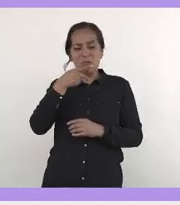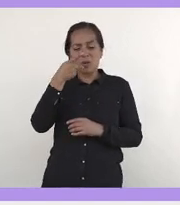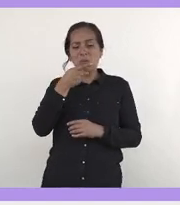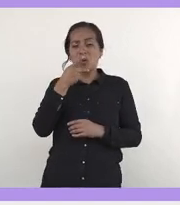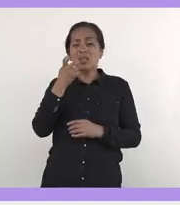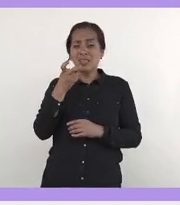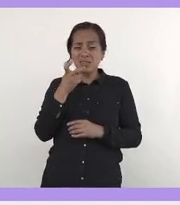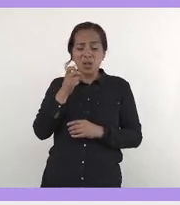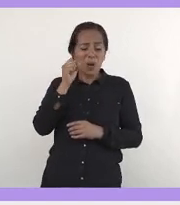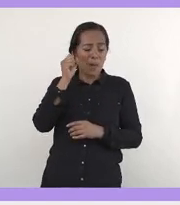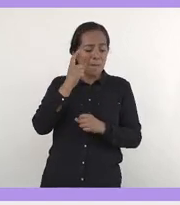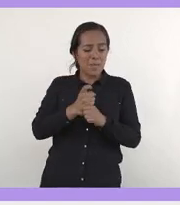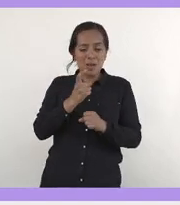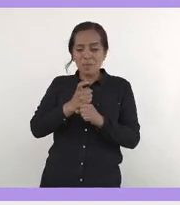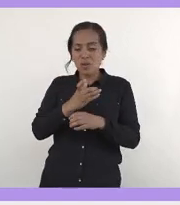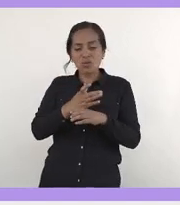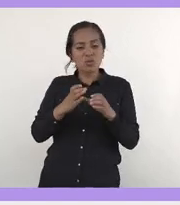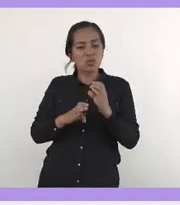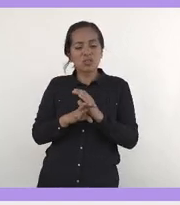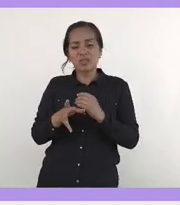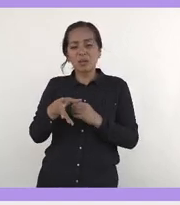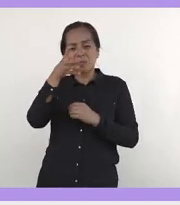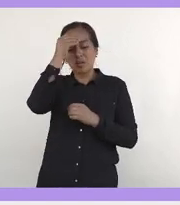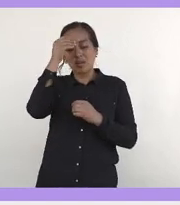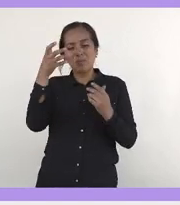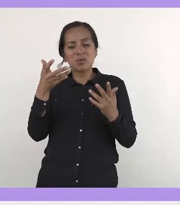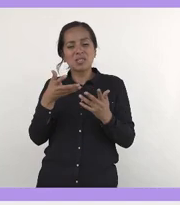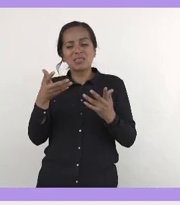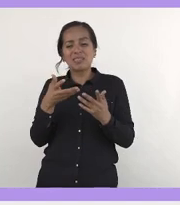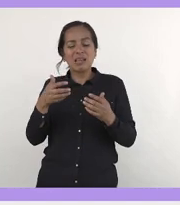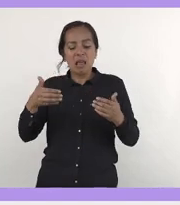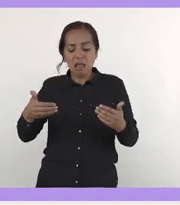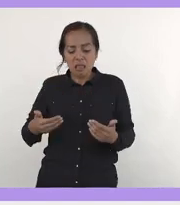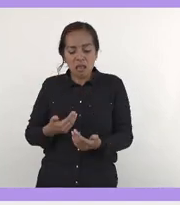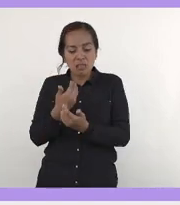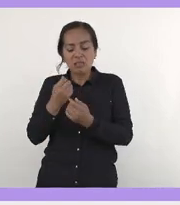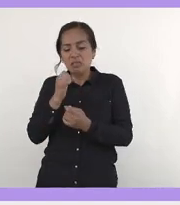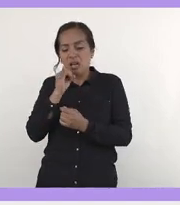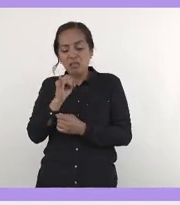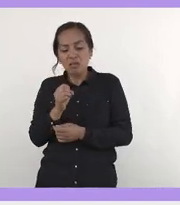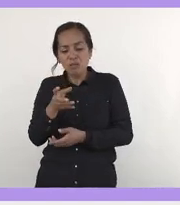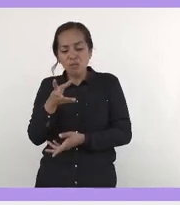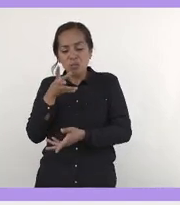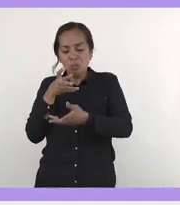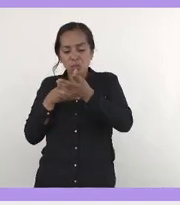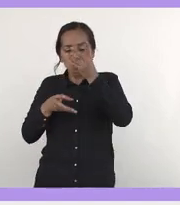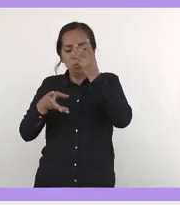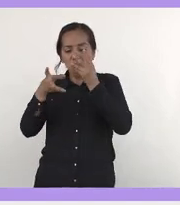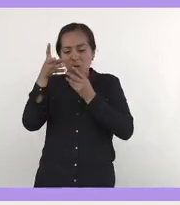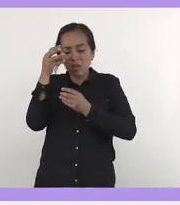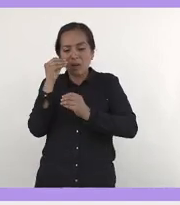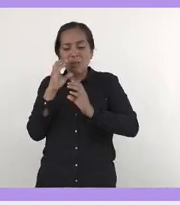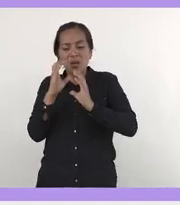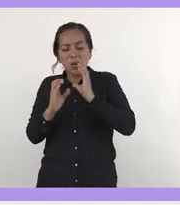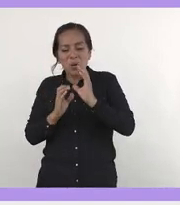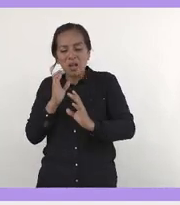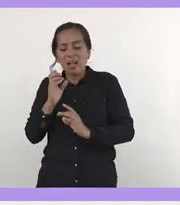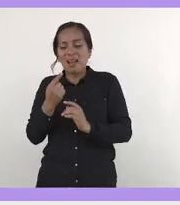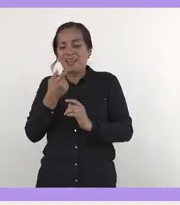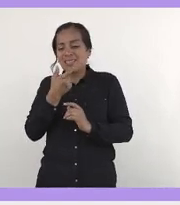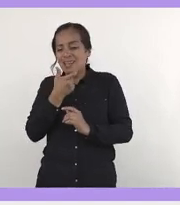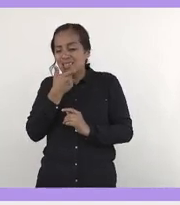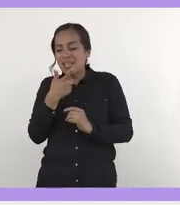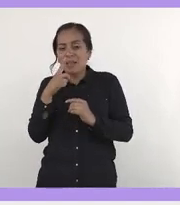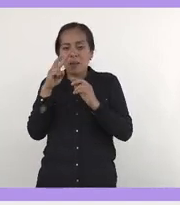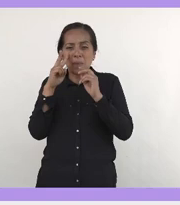aprendimos es de las primeras cosas que aprendimos a hacer o sea piénselo Pues sí O sea nace si es como de lo primero que empiezas a hacer a comunicarte aunque sea con la risita con la mirada